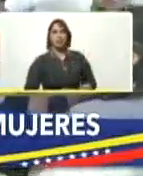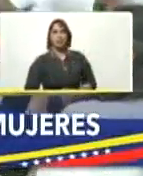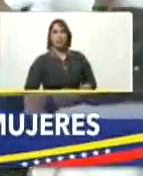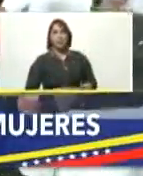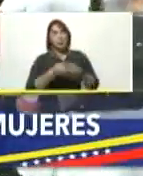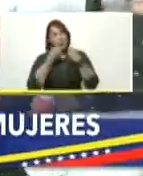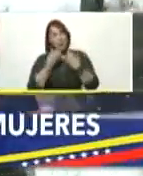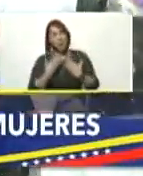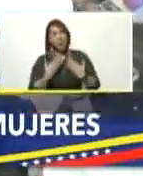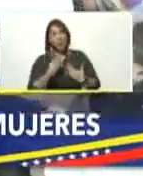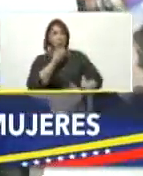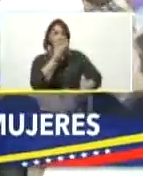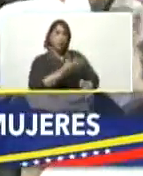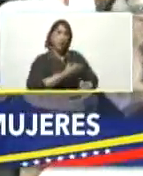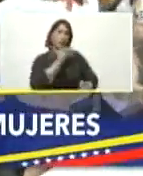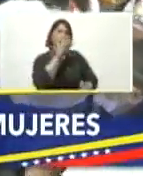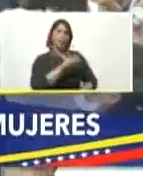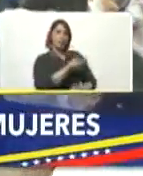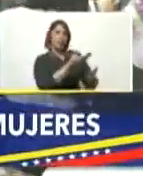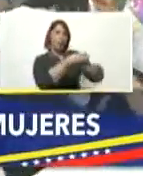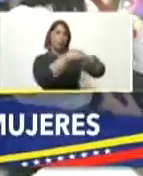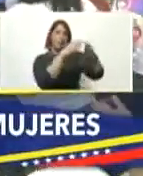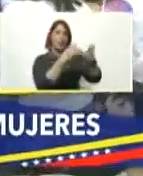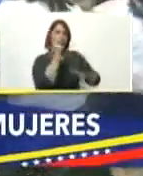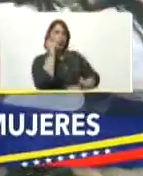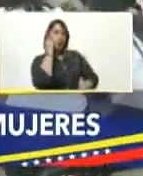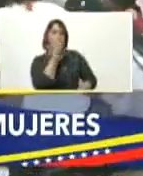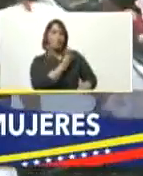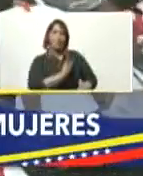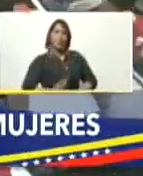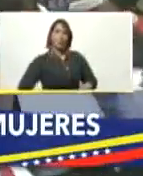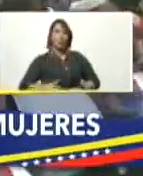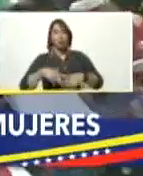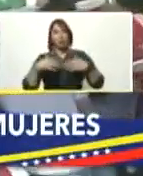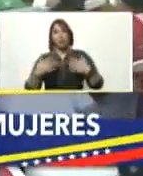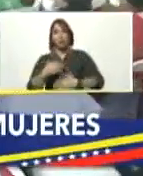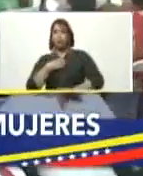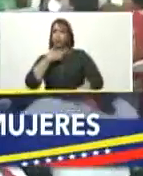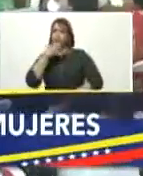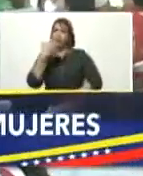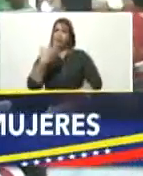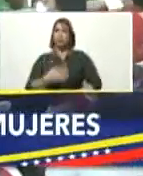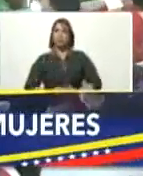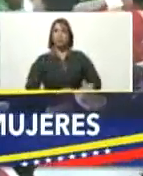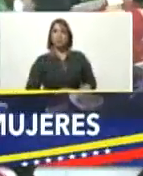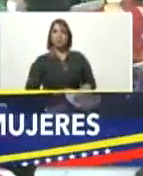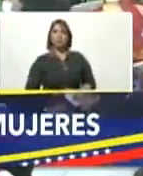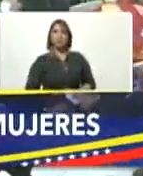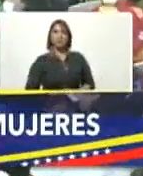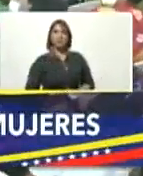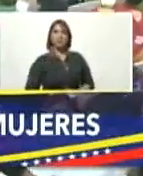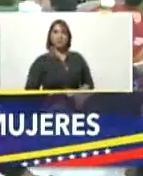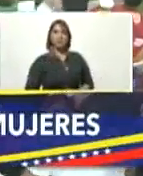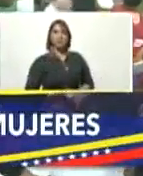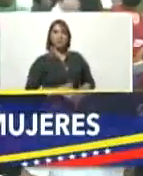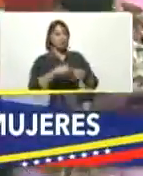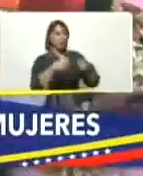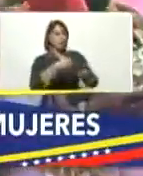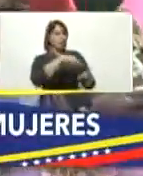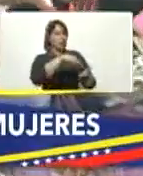Bueno, muy buenas tardes a la ministra, al presidente. Tremenda voz, Merlin. Gracias. Presidente, después bailamos